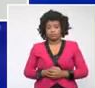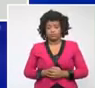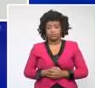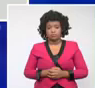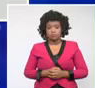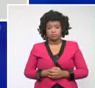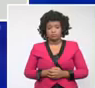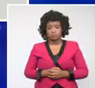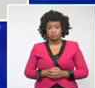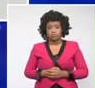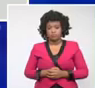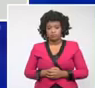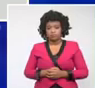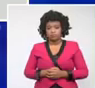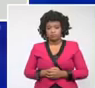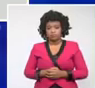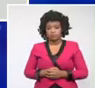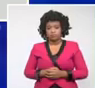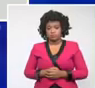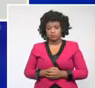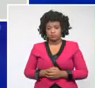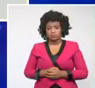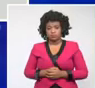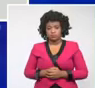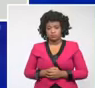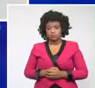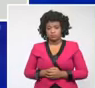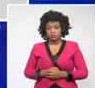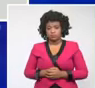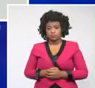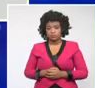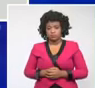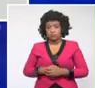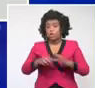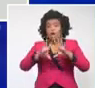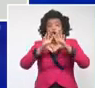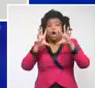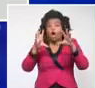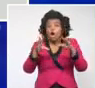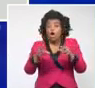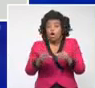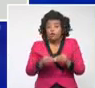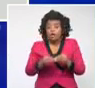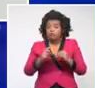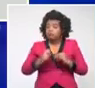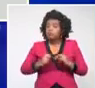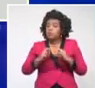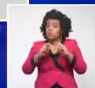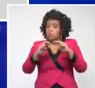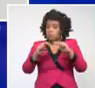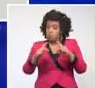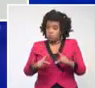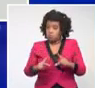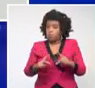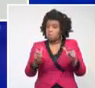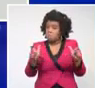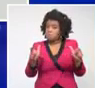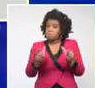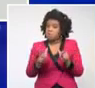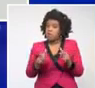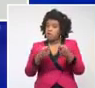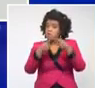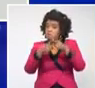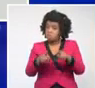que vamos a lograr. Y la cifra total de casos, reitero, inferior a la del día de ayer, pero